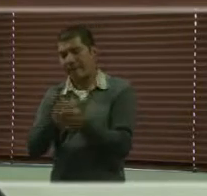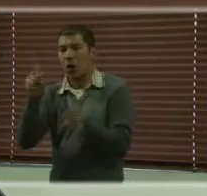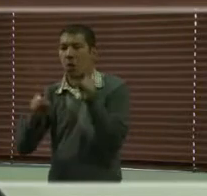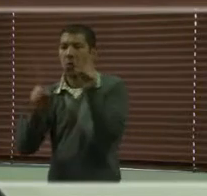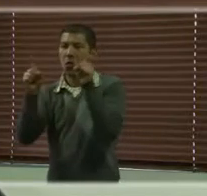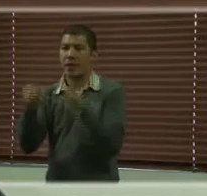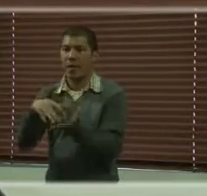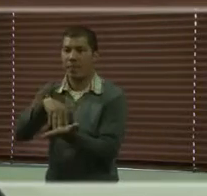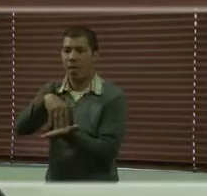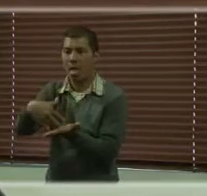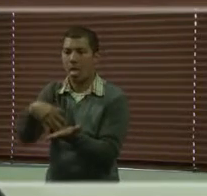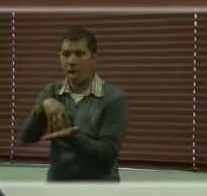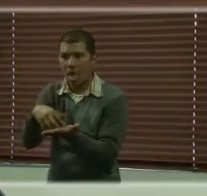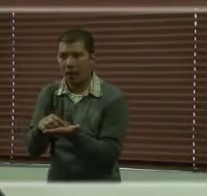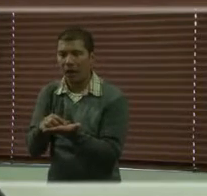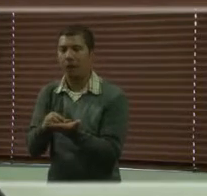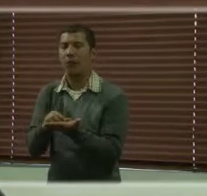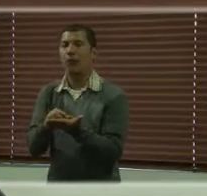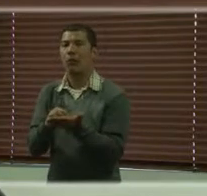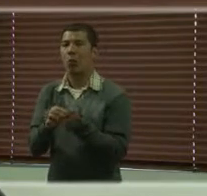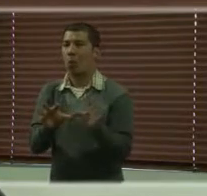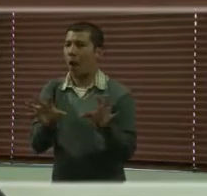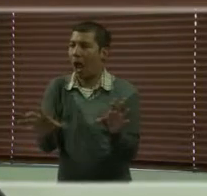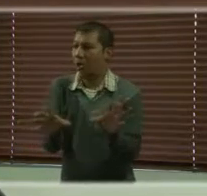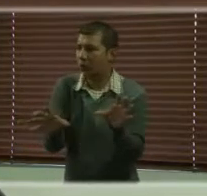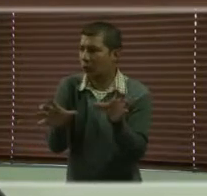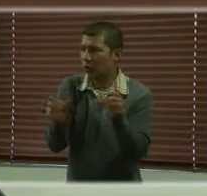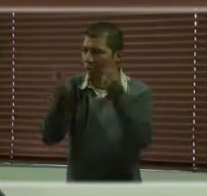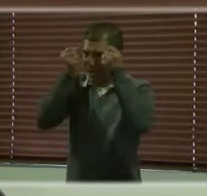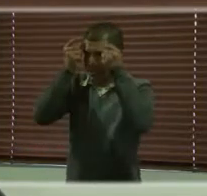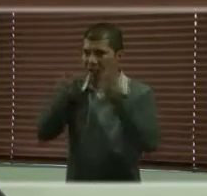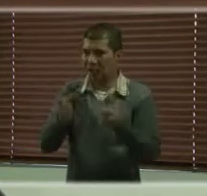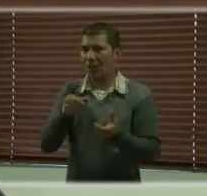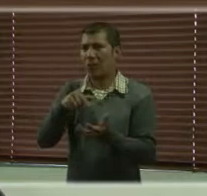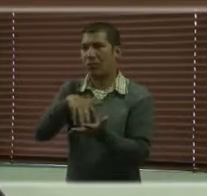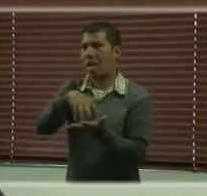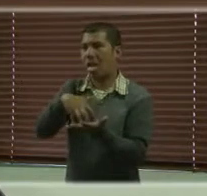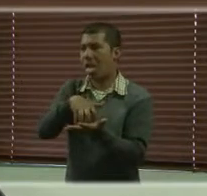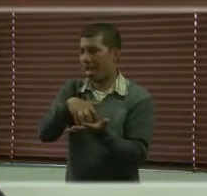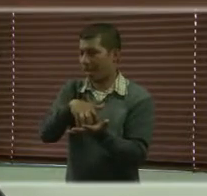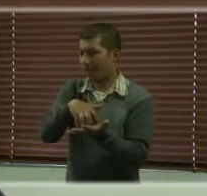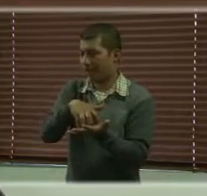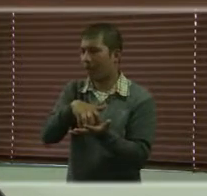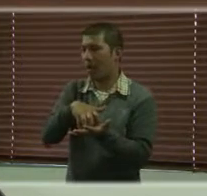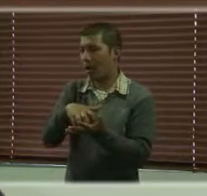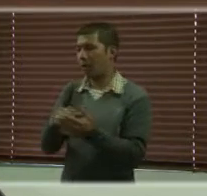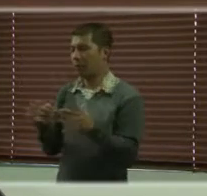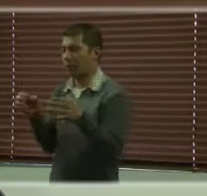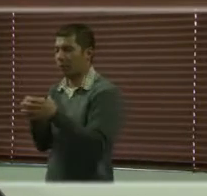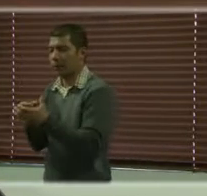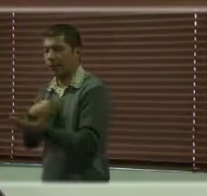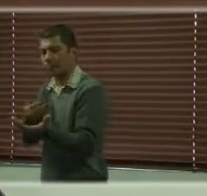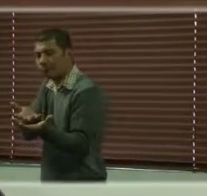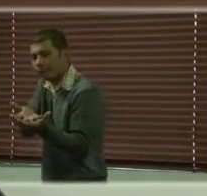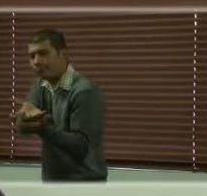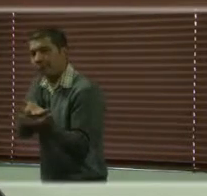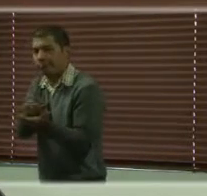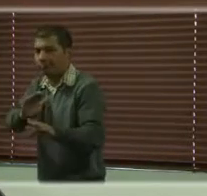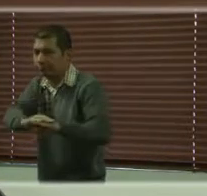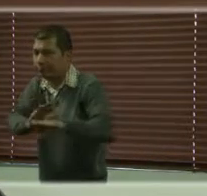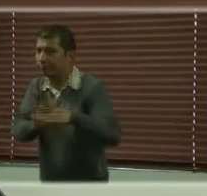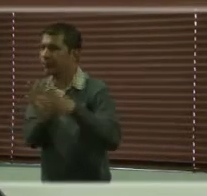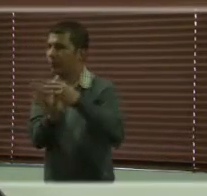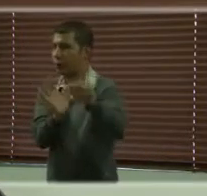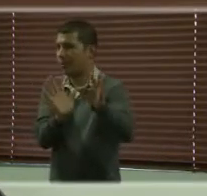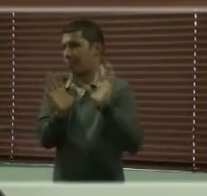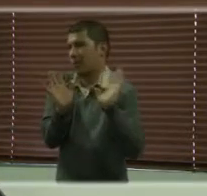o en qué medidas o acciones el estado está rezagado o está muy débil no en cuanto a al